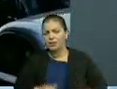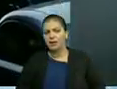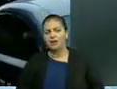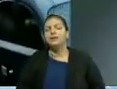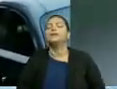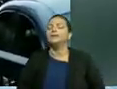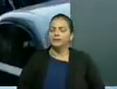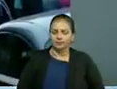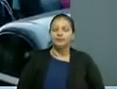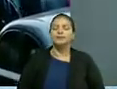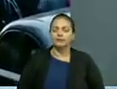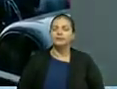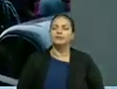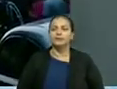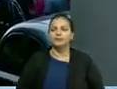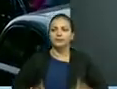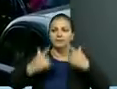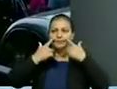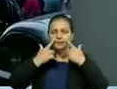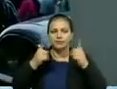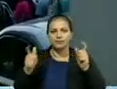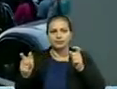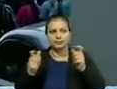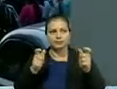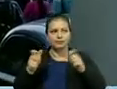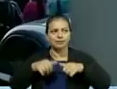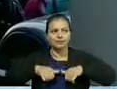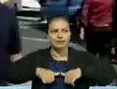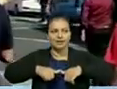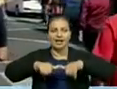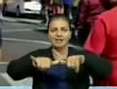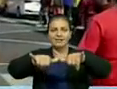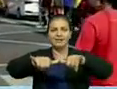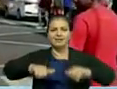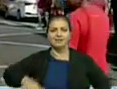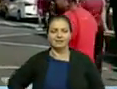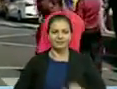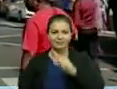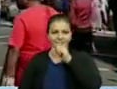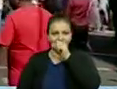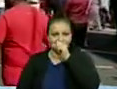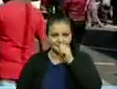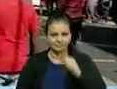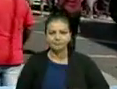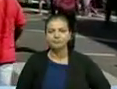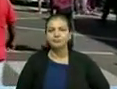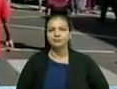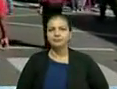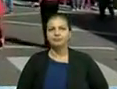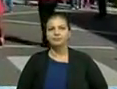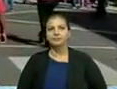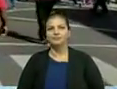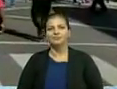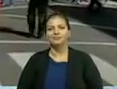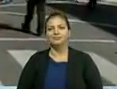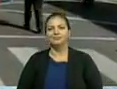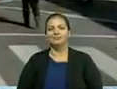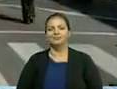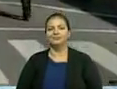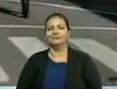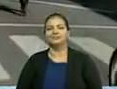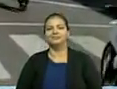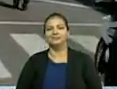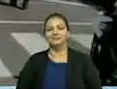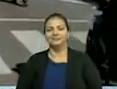es, vamos a continuar con los operativos de control para la verificación de los locales que cuentan con permiso de funcionamiento o